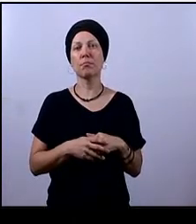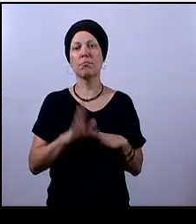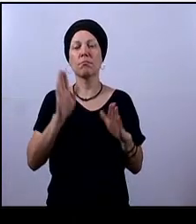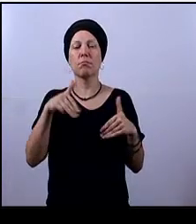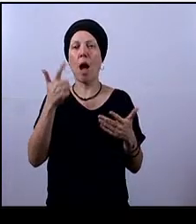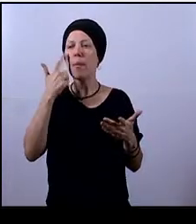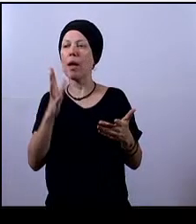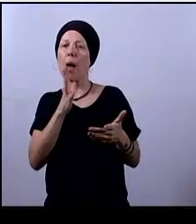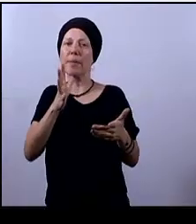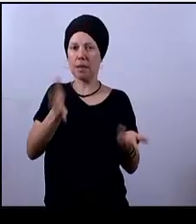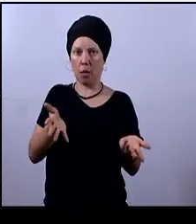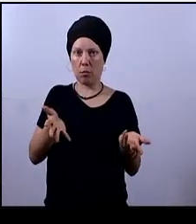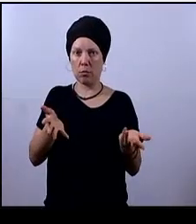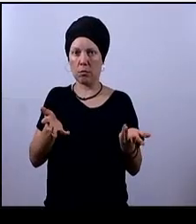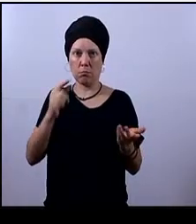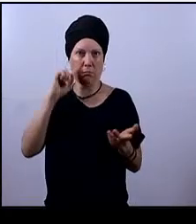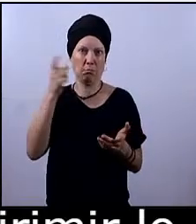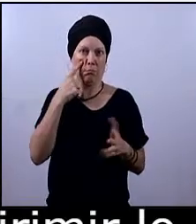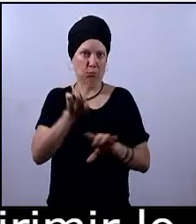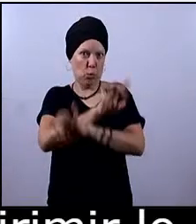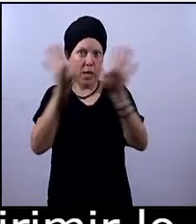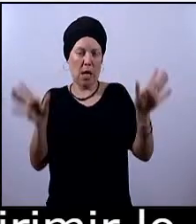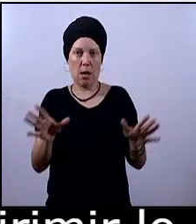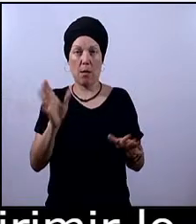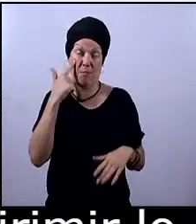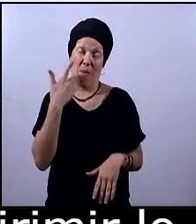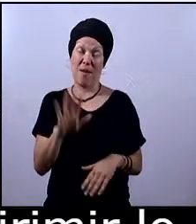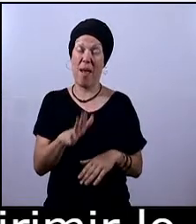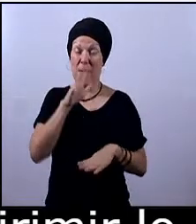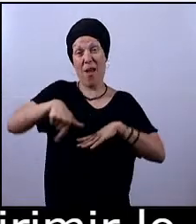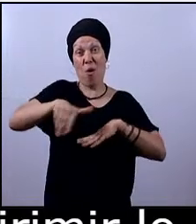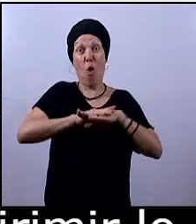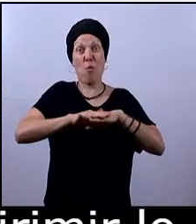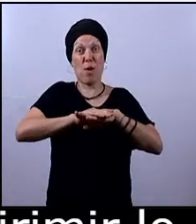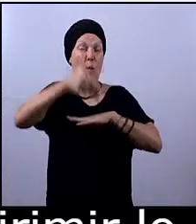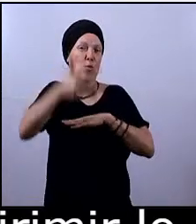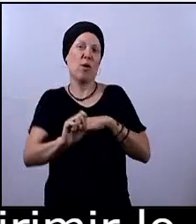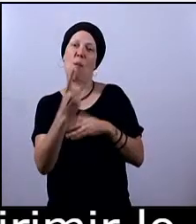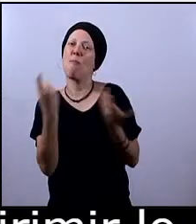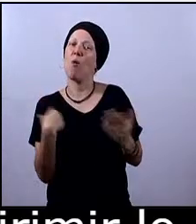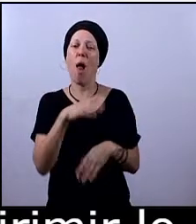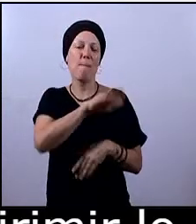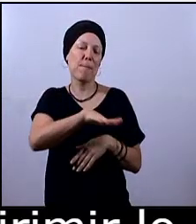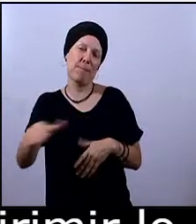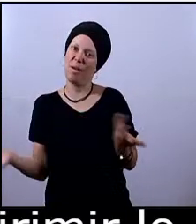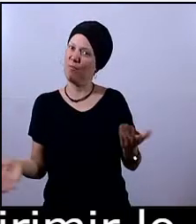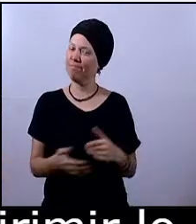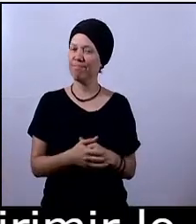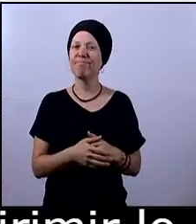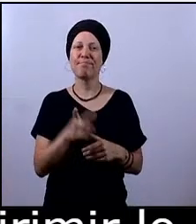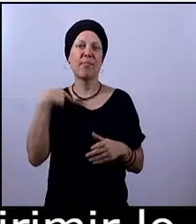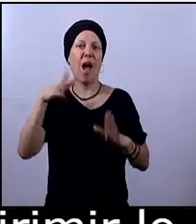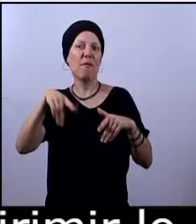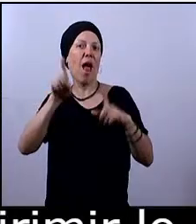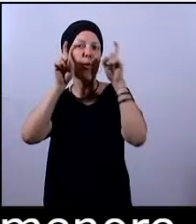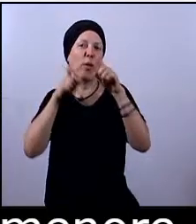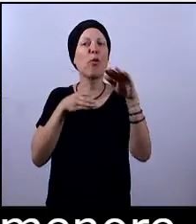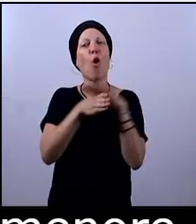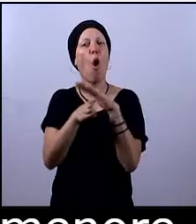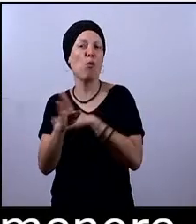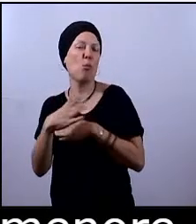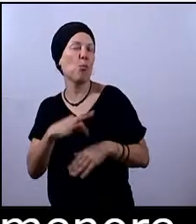dirimir qué es lo que ha sucedido y verán cómo para este Gobierno lo más importante son esos menores que puedan acceder a los